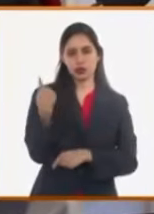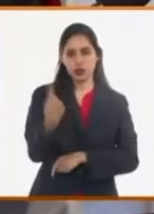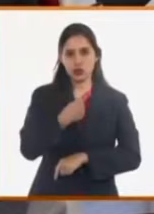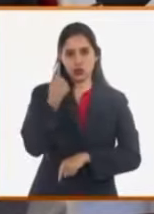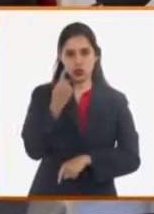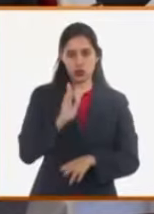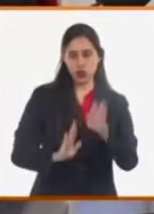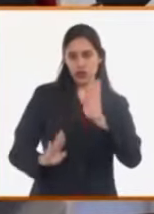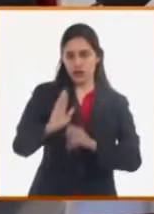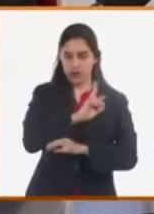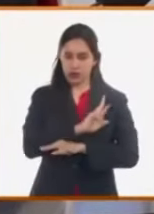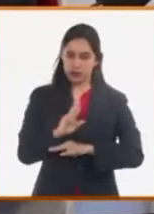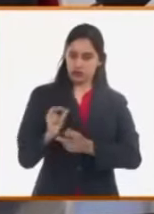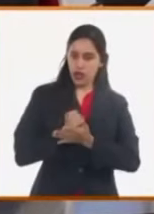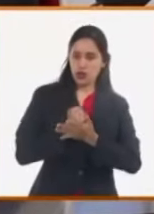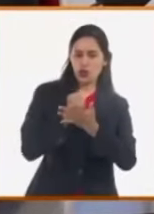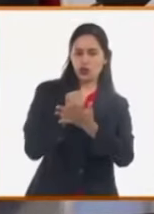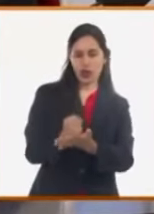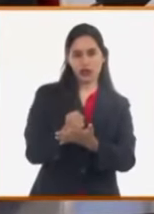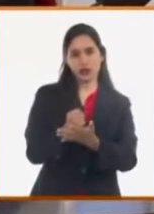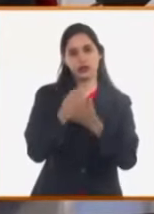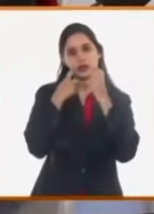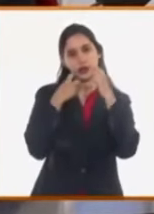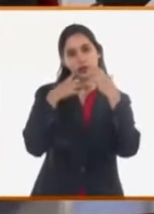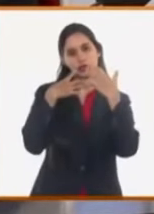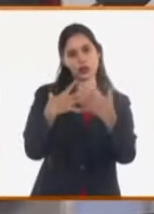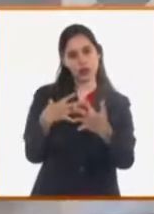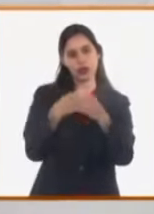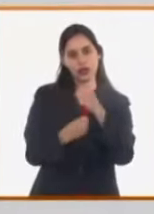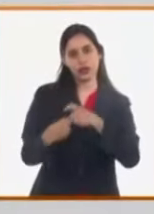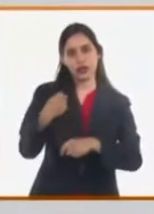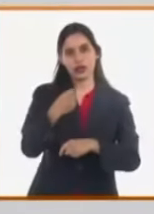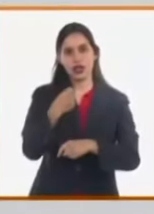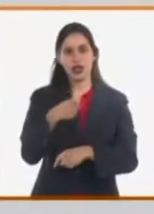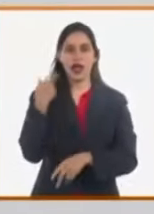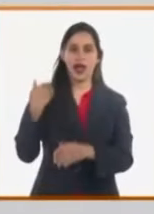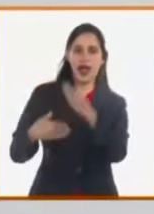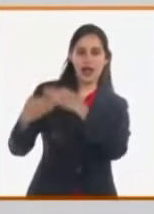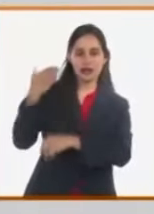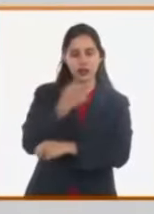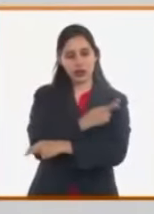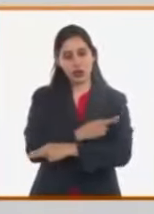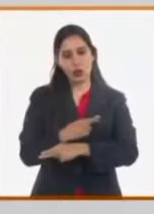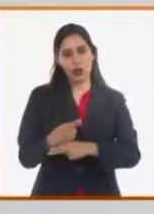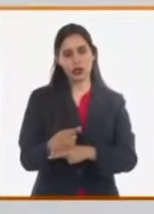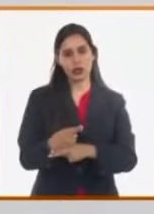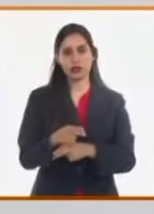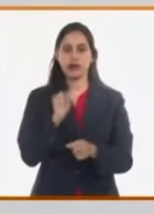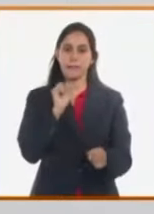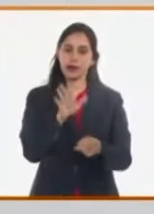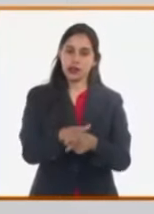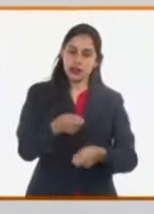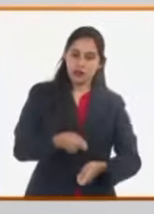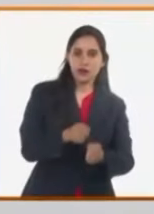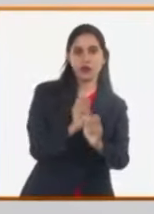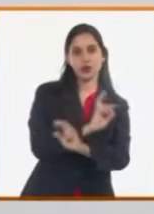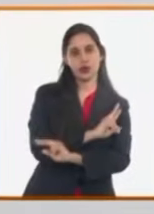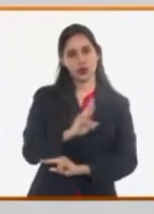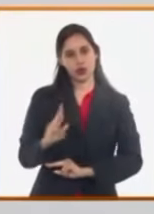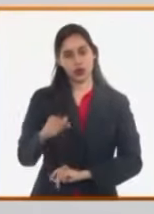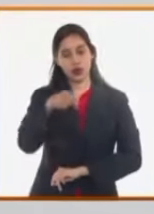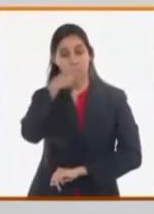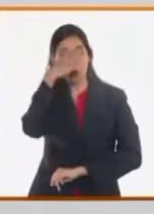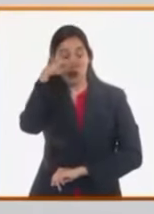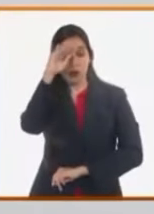esa sensibilidad que sembró la historia de nuestro país a partir del triunfo revolucionario y Cuba es un